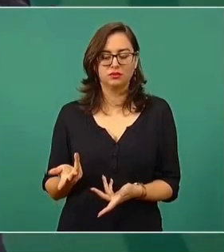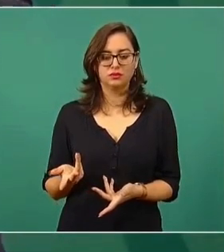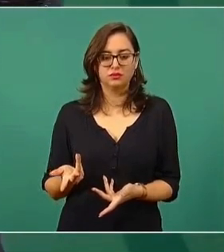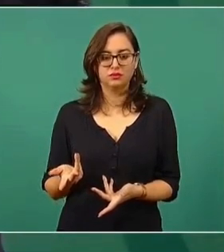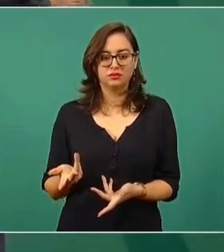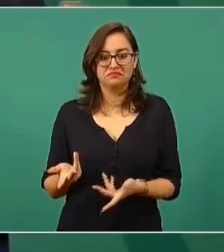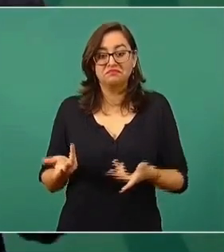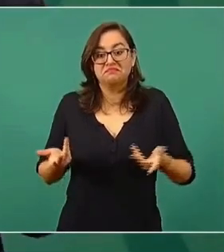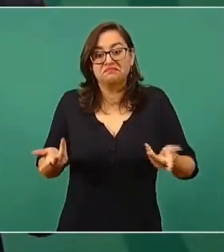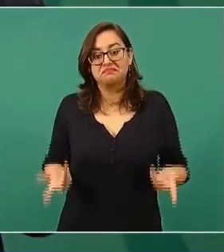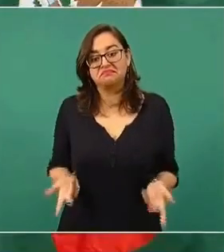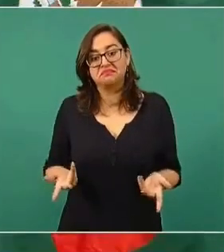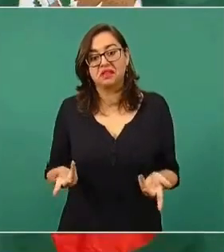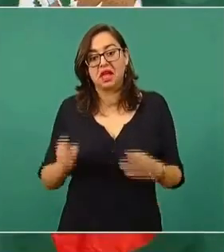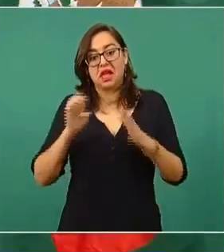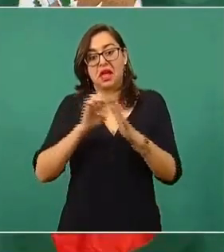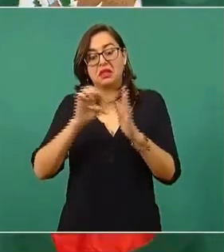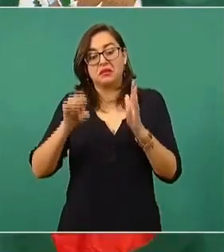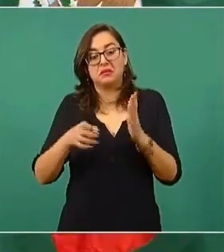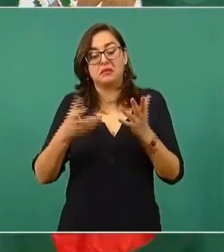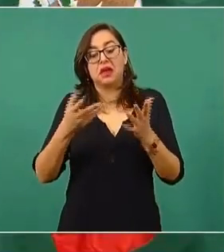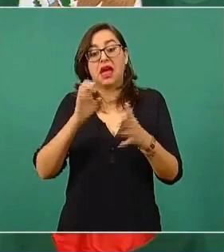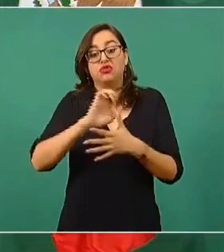Entonces, medio ambiente,